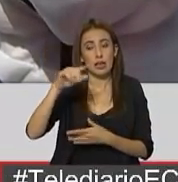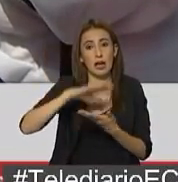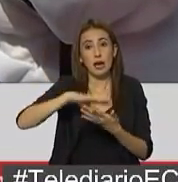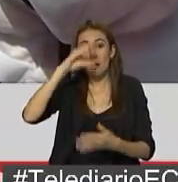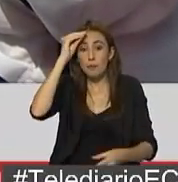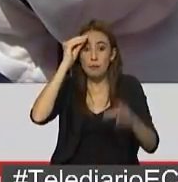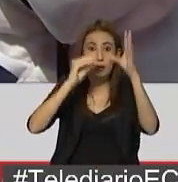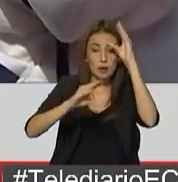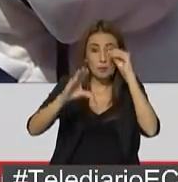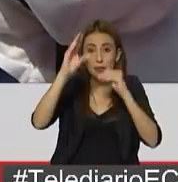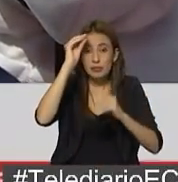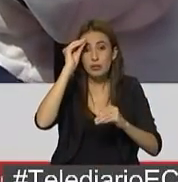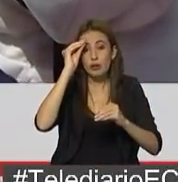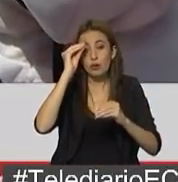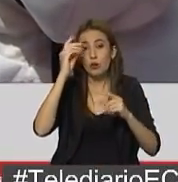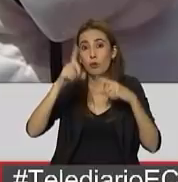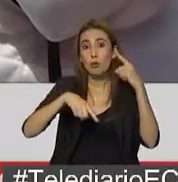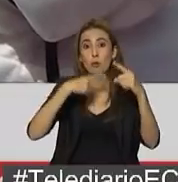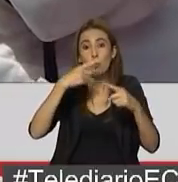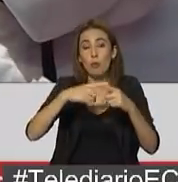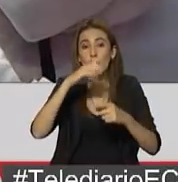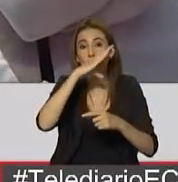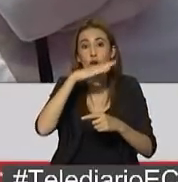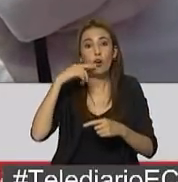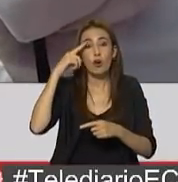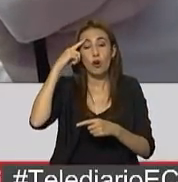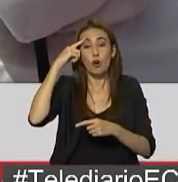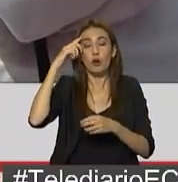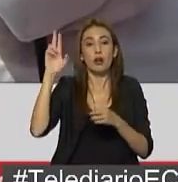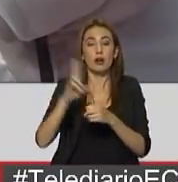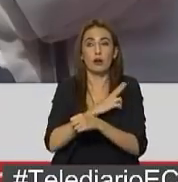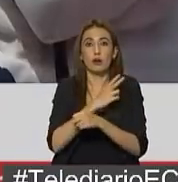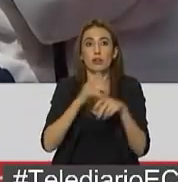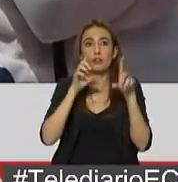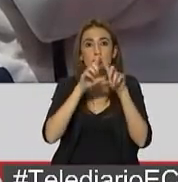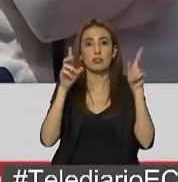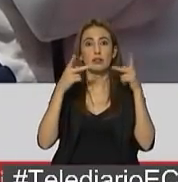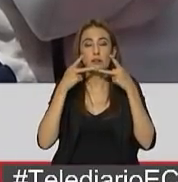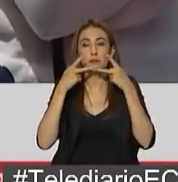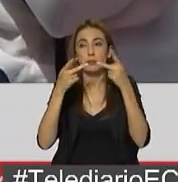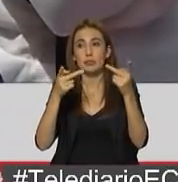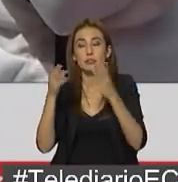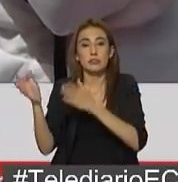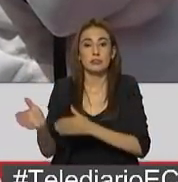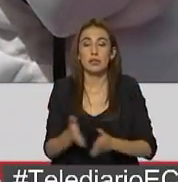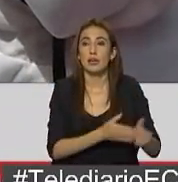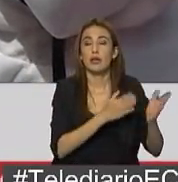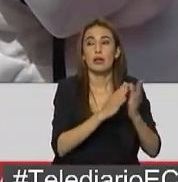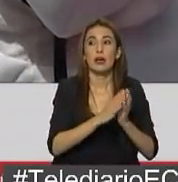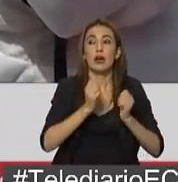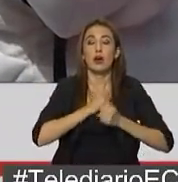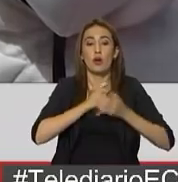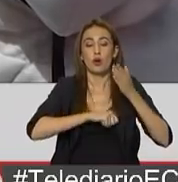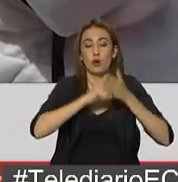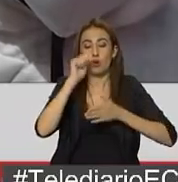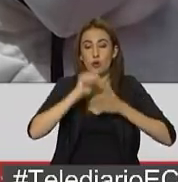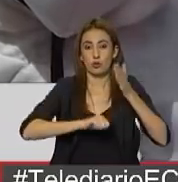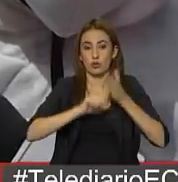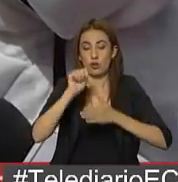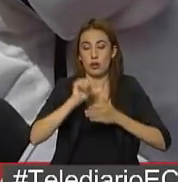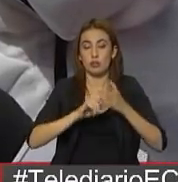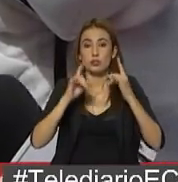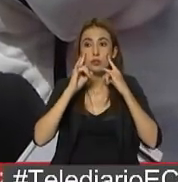bien la forma en la que el correísmo utilizó a las empresas públicas sin concursos, hacerse de contratos millonarios con las